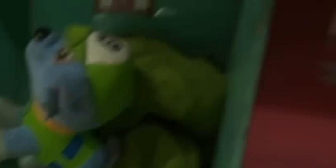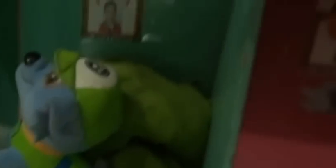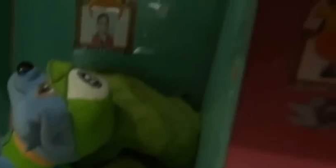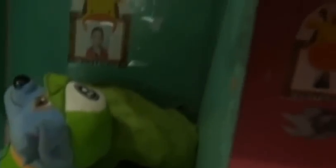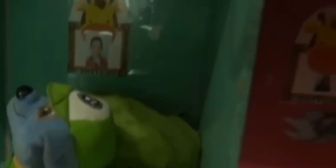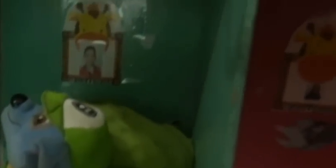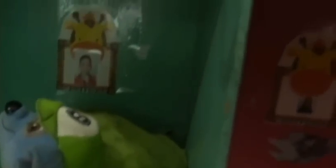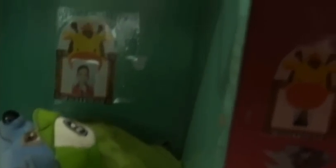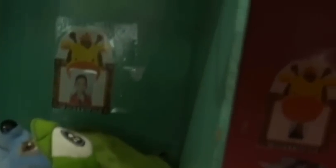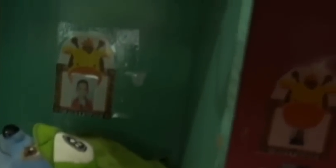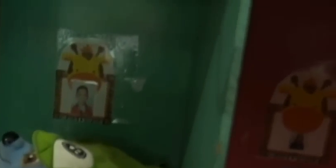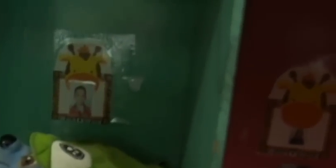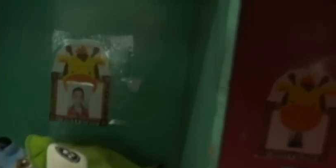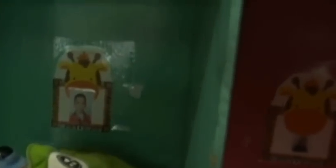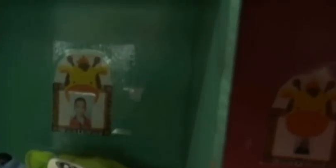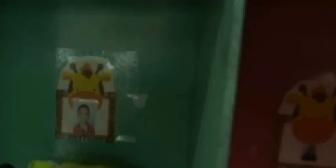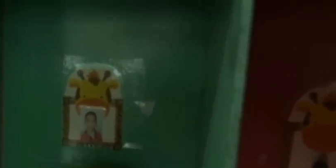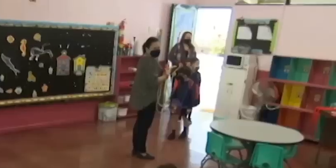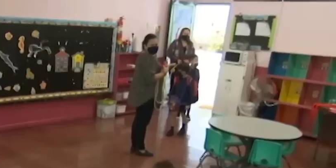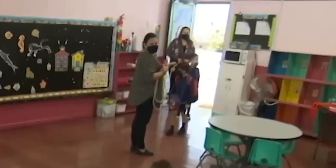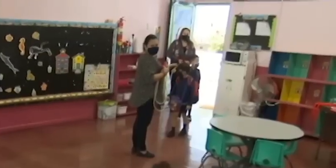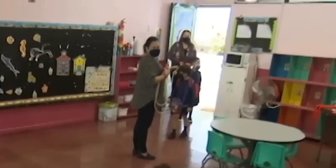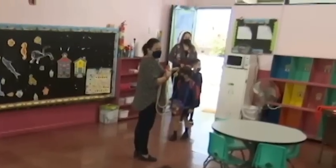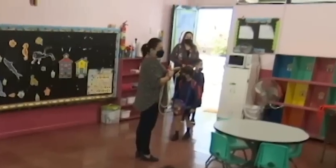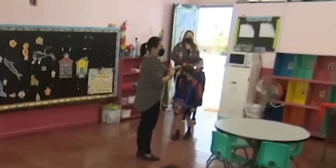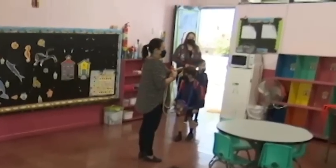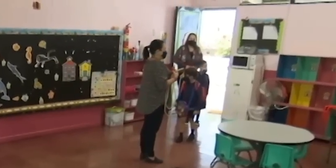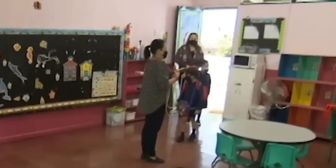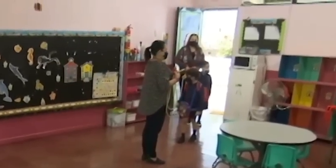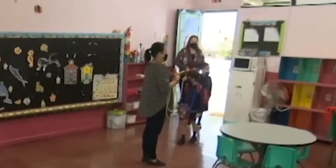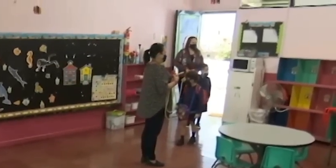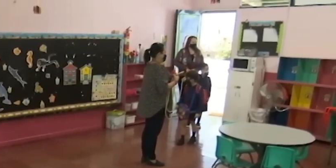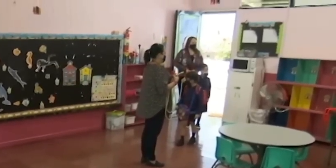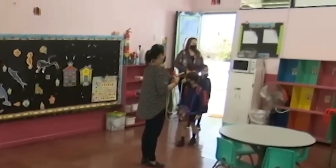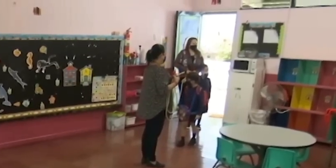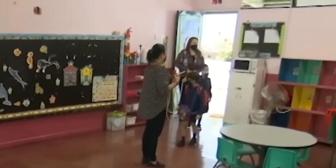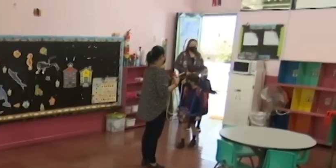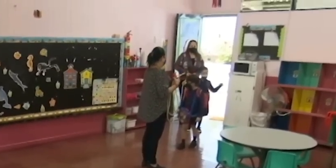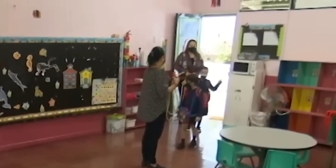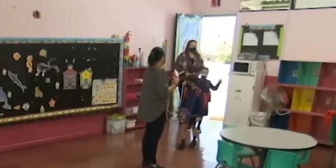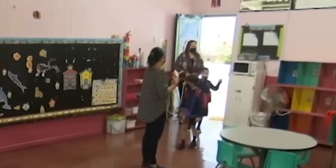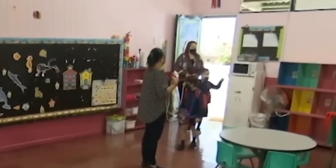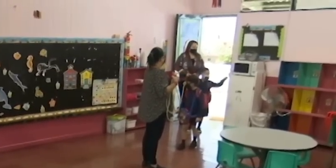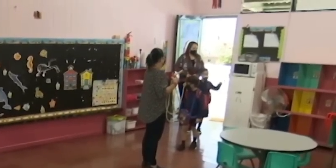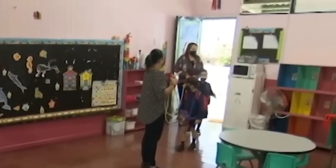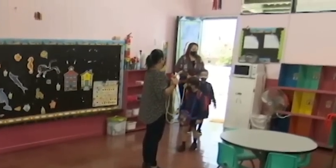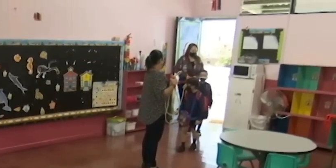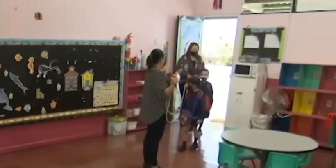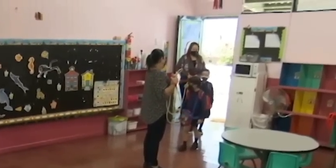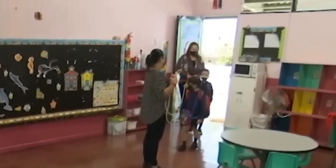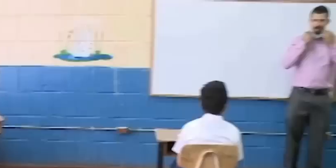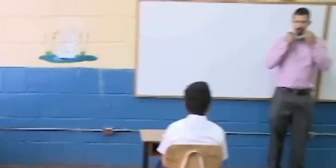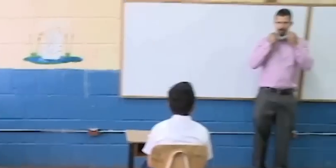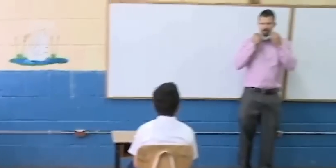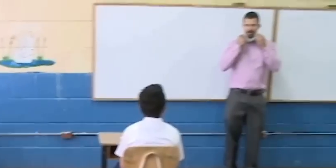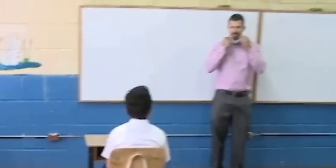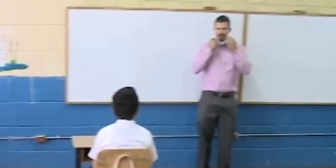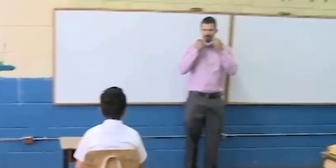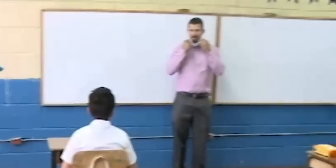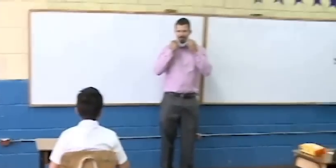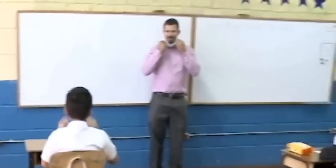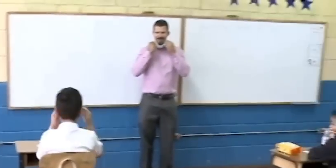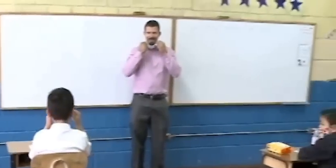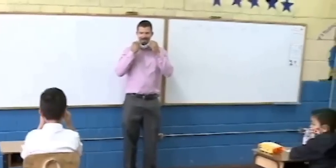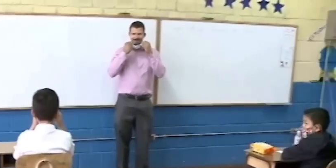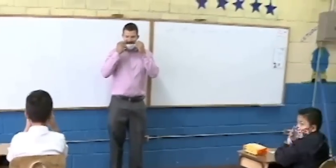otra parte, el Ministerio de Educación Pública anunció la suspensión de las pruebas de los programas de educación abierta, programados para